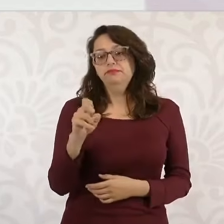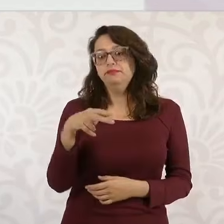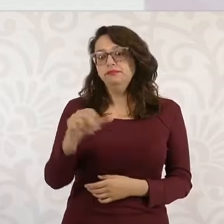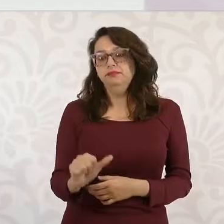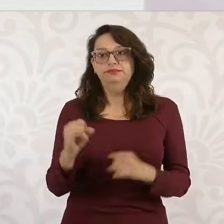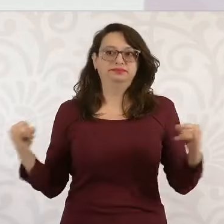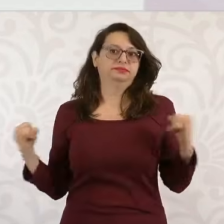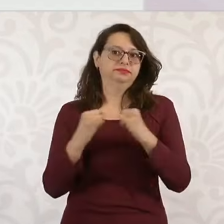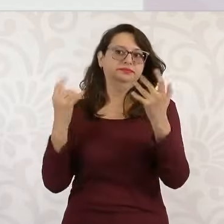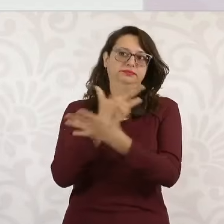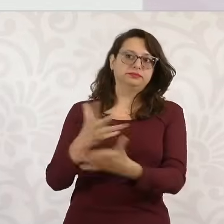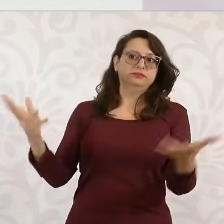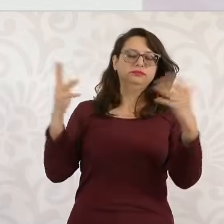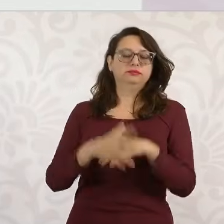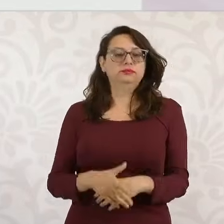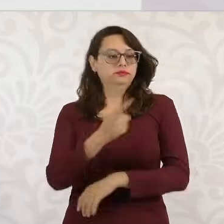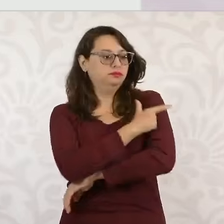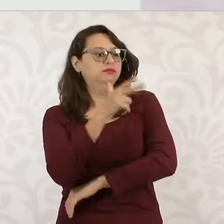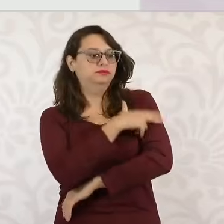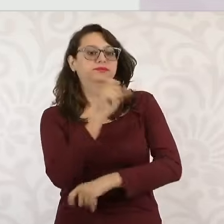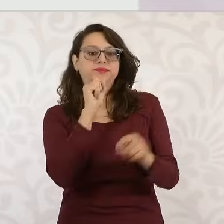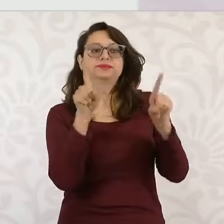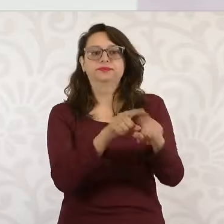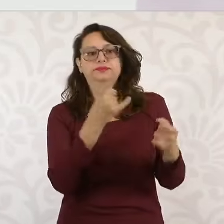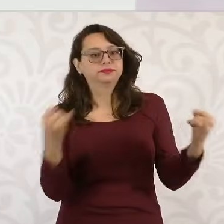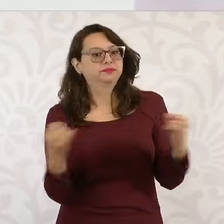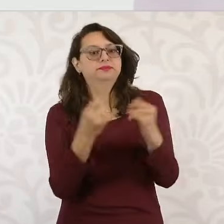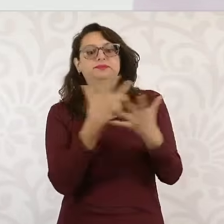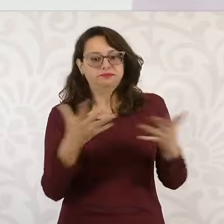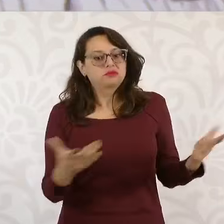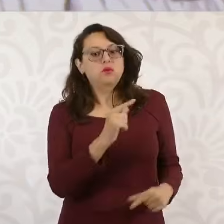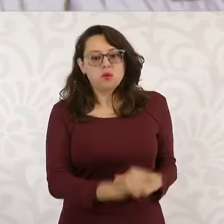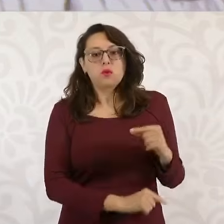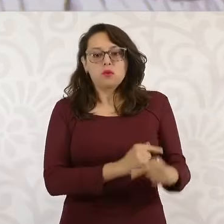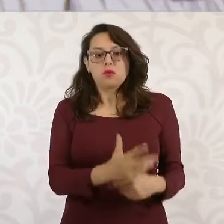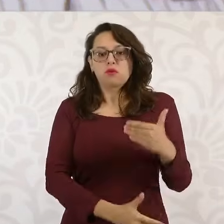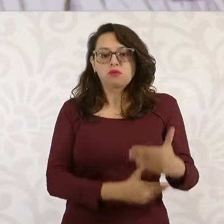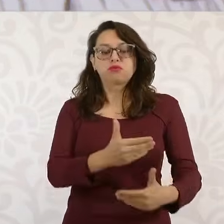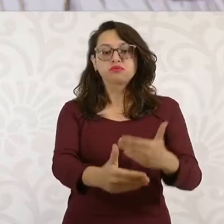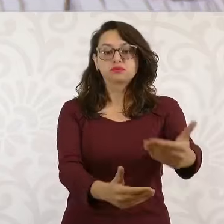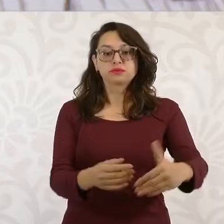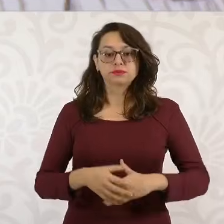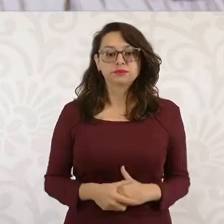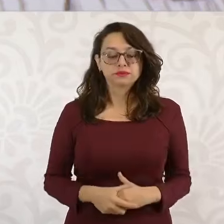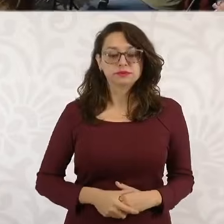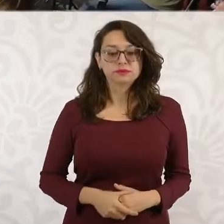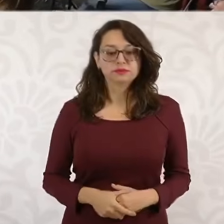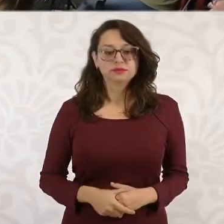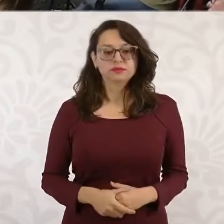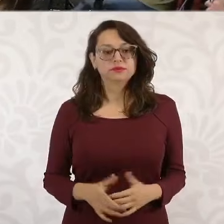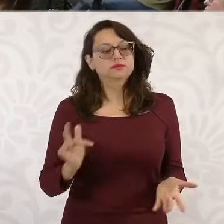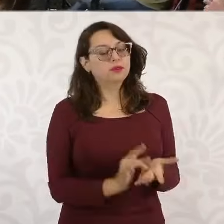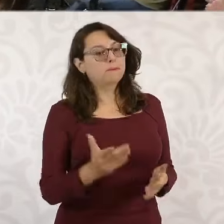Guardia Nacional se está consolidando como una gran institución dentro de la defensa, con su propia comandancia.